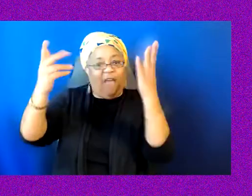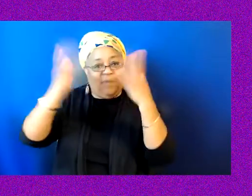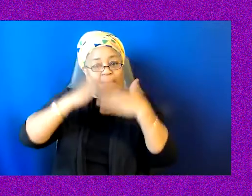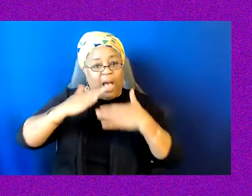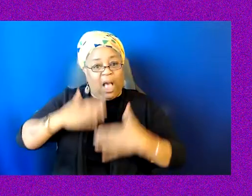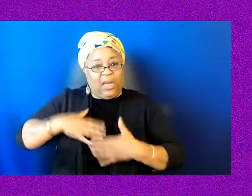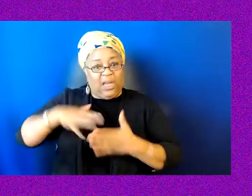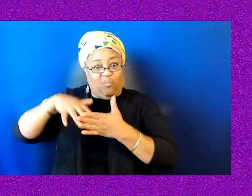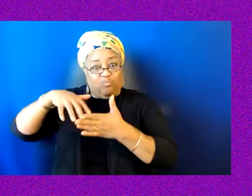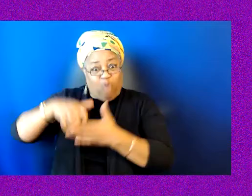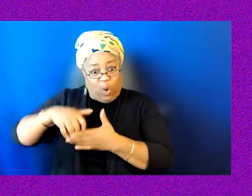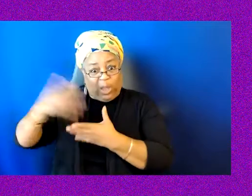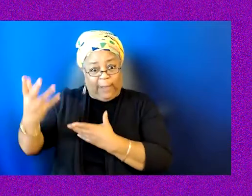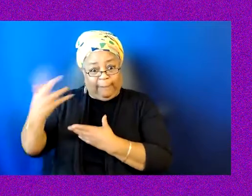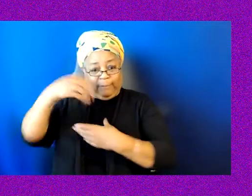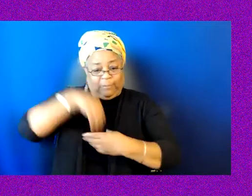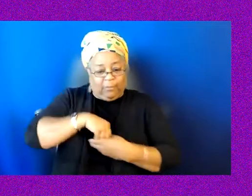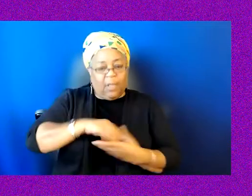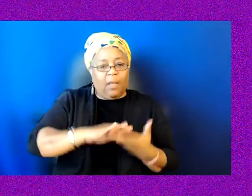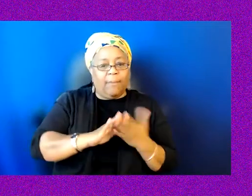navidores de los cuerpos